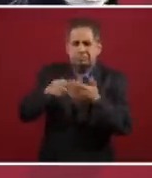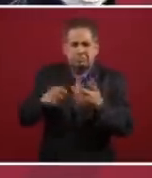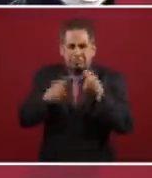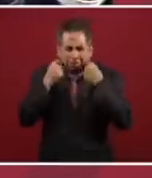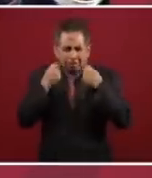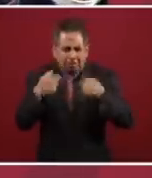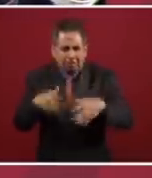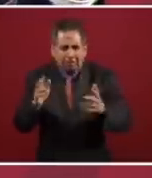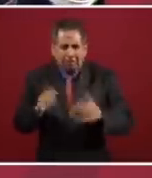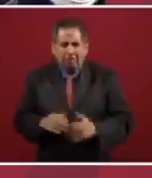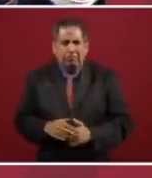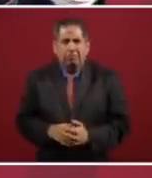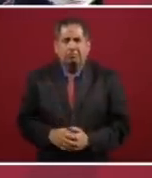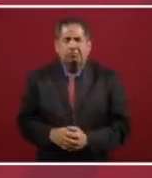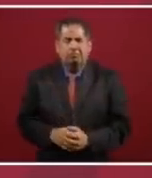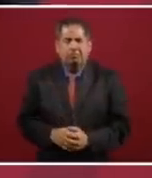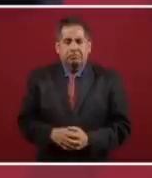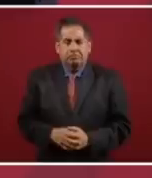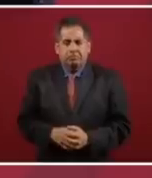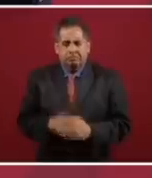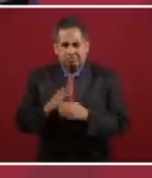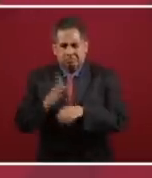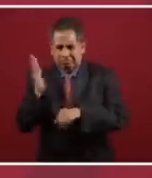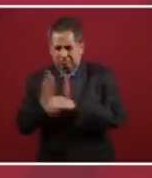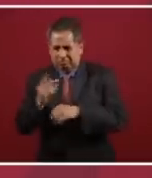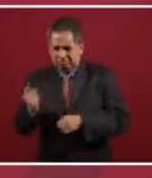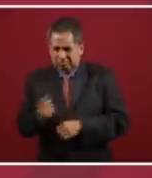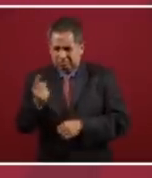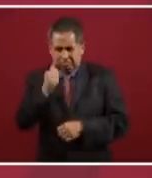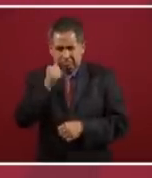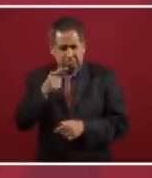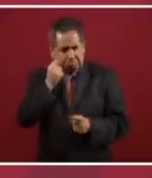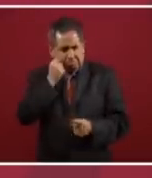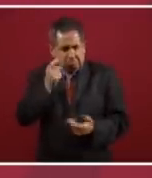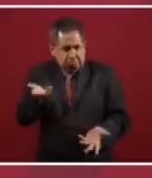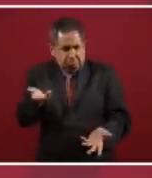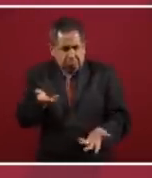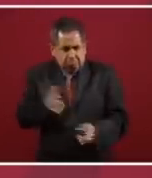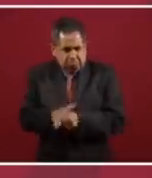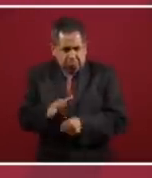importar que haya pena perpetua?